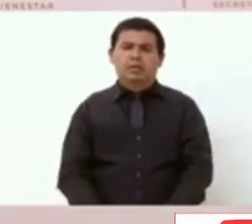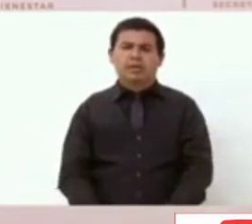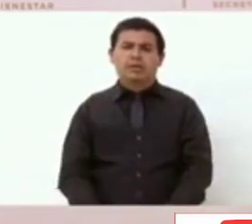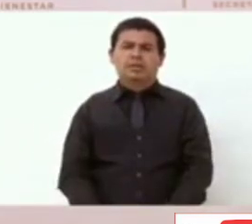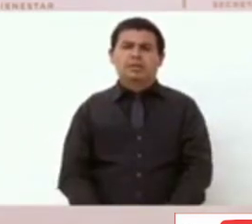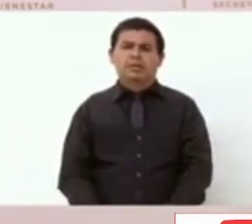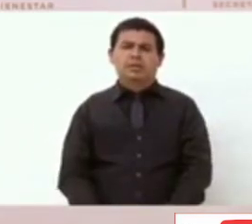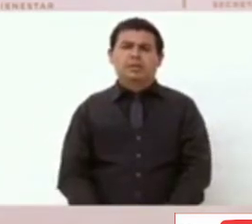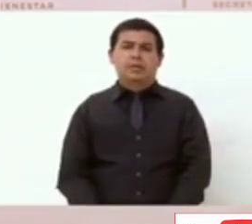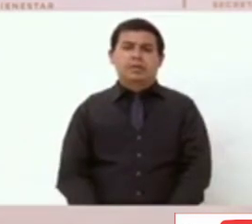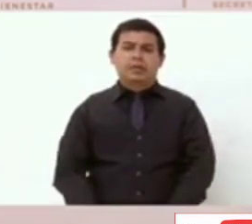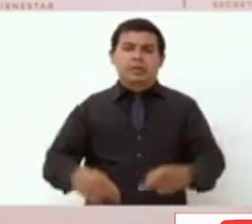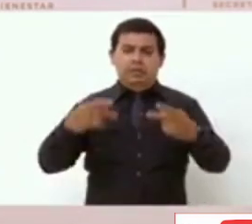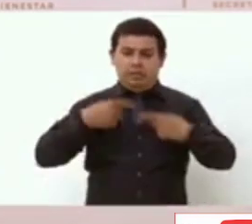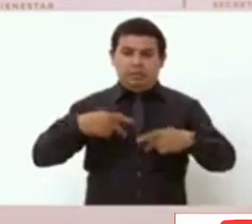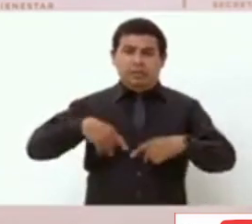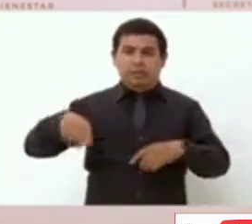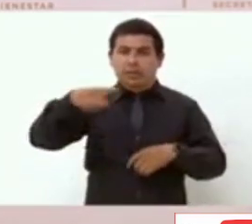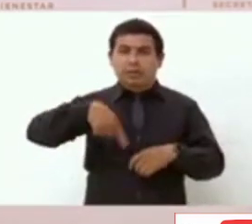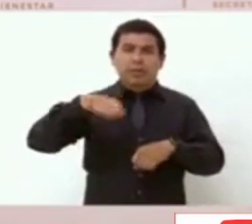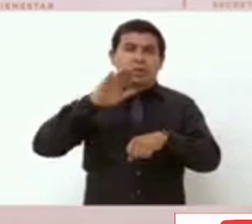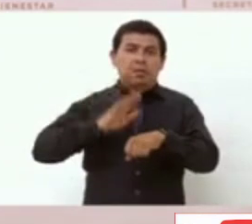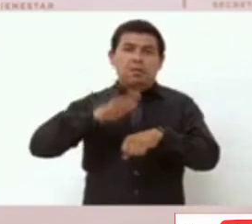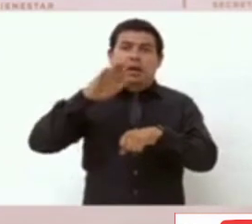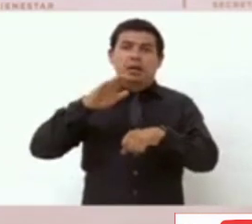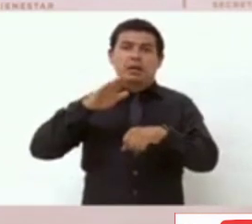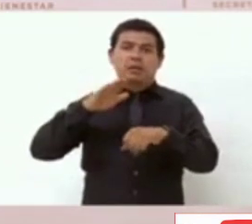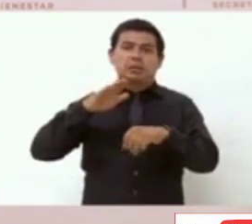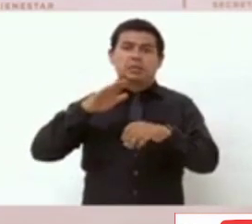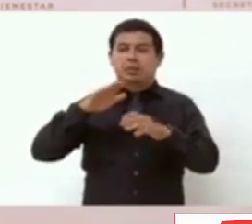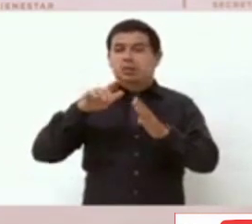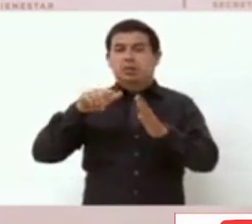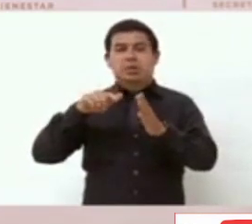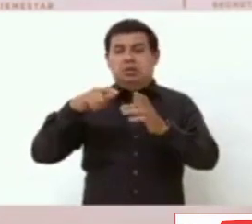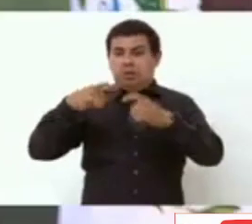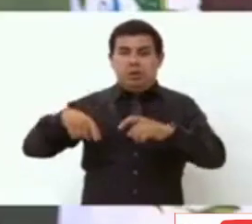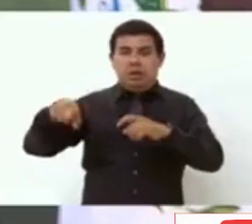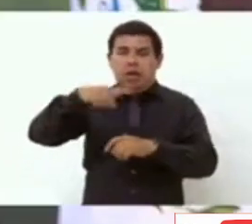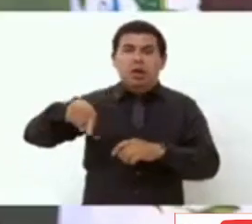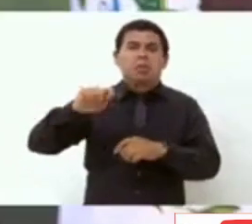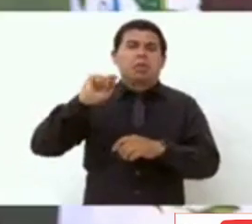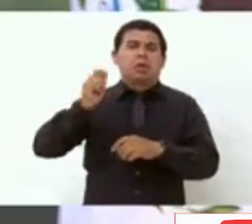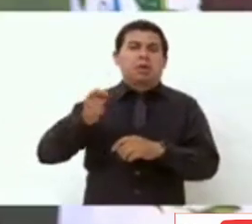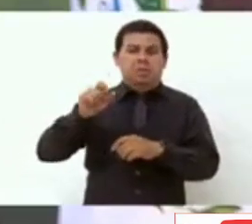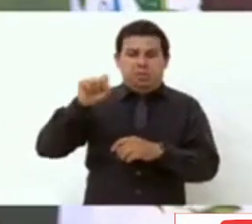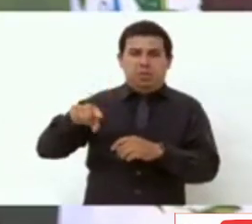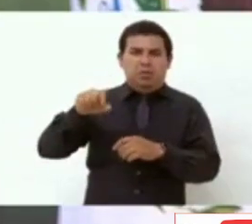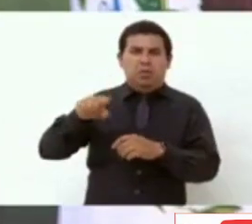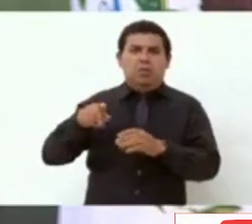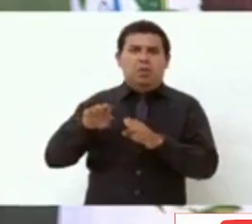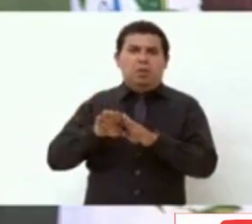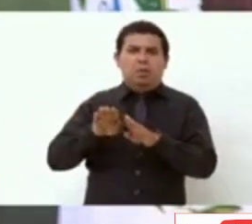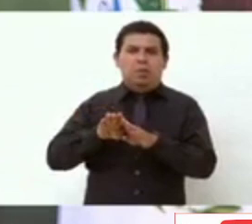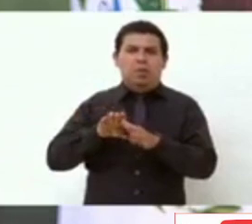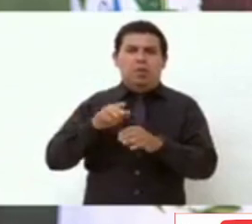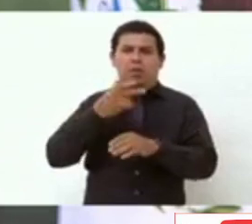usados son La Lupita o Juquila o Juquilita.